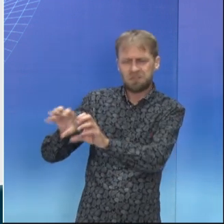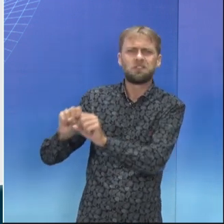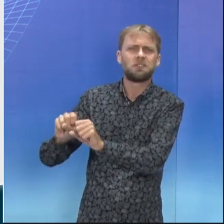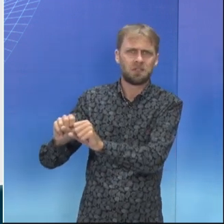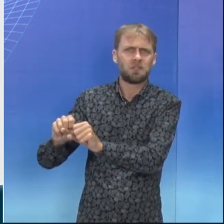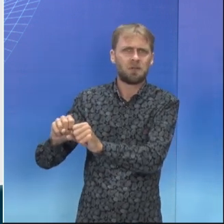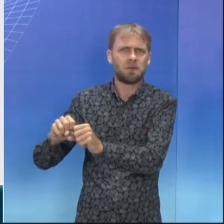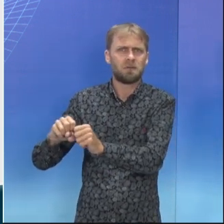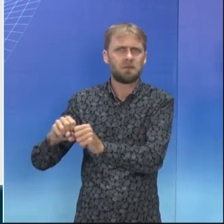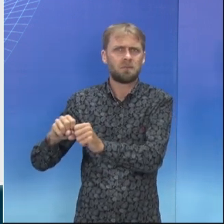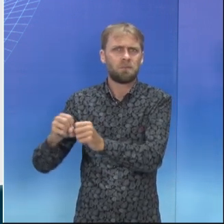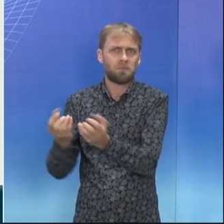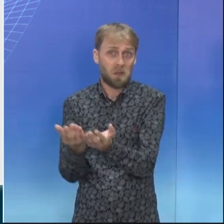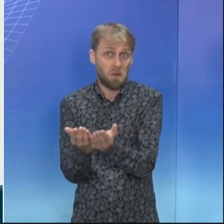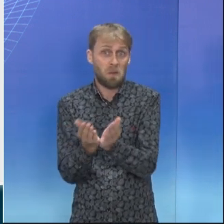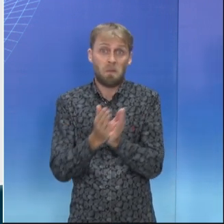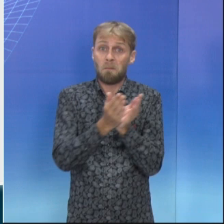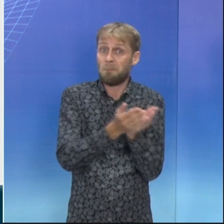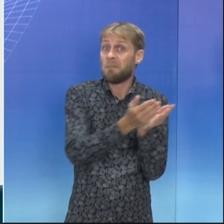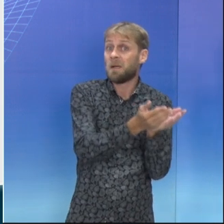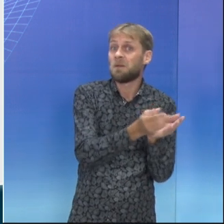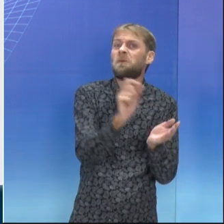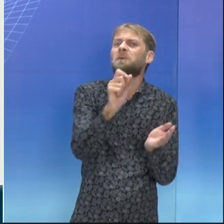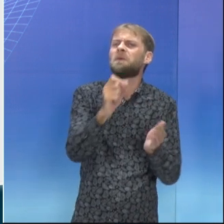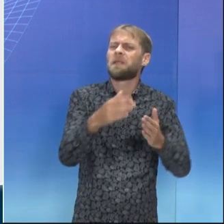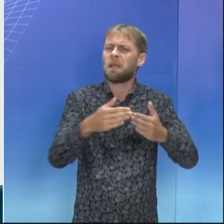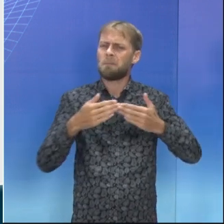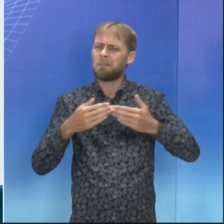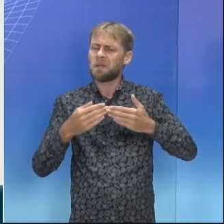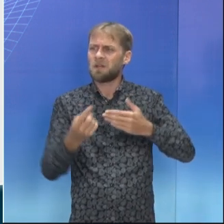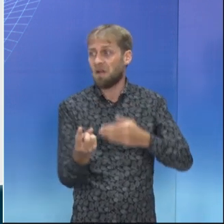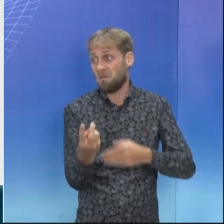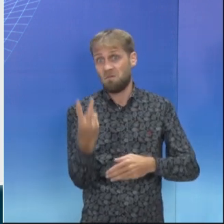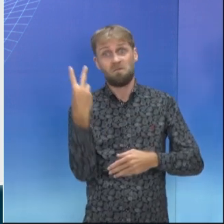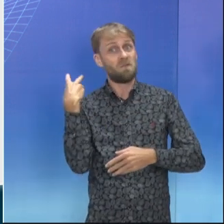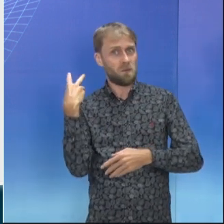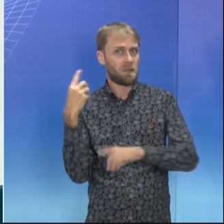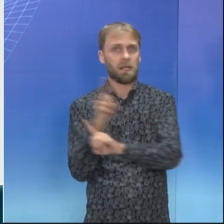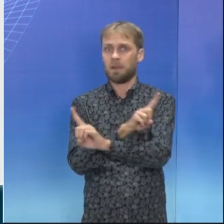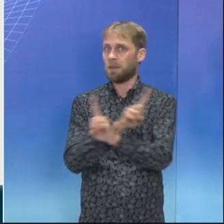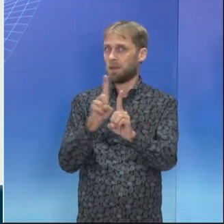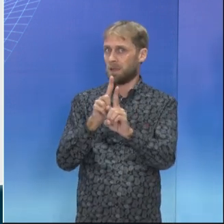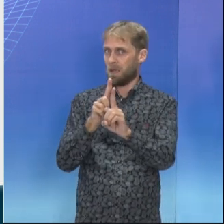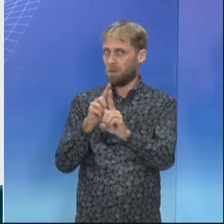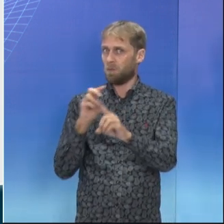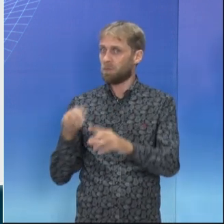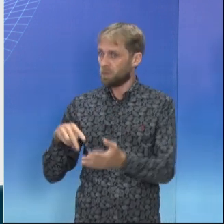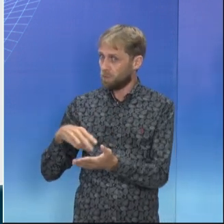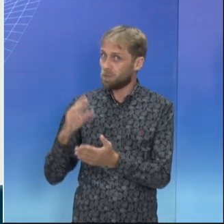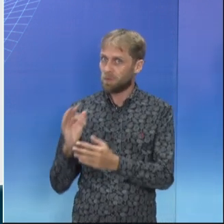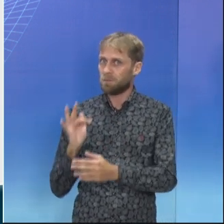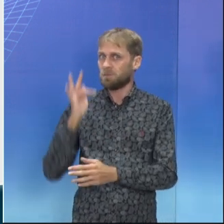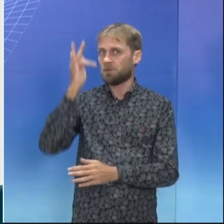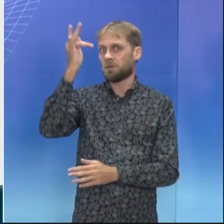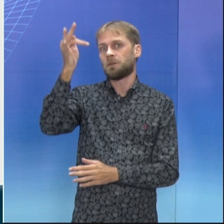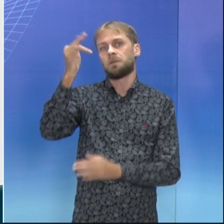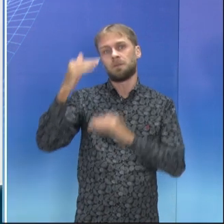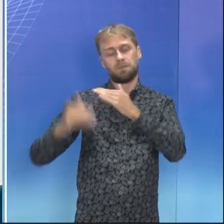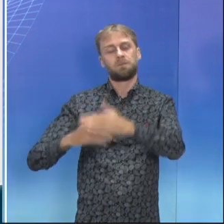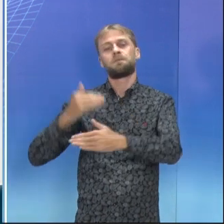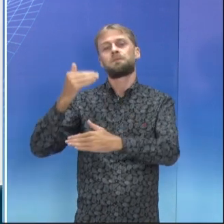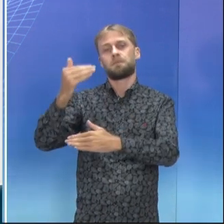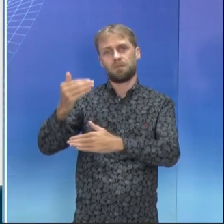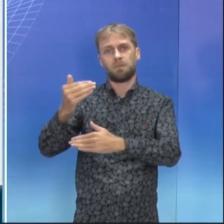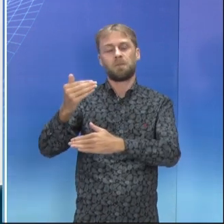le afanaste el bote. ¿Qué le vas a pedir? Para atrás no arreglamos, arreglamos para